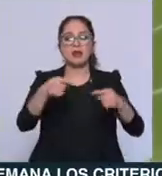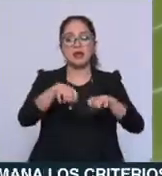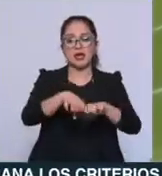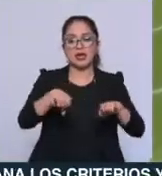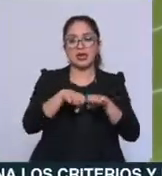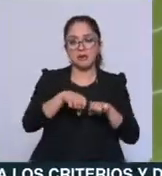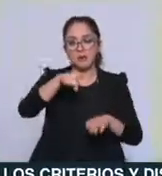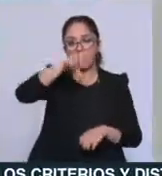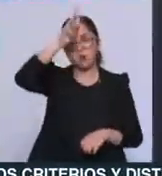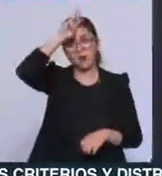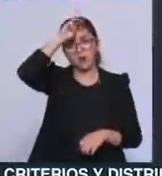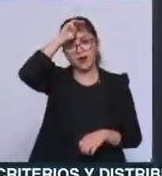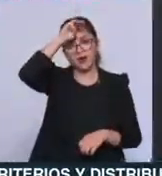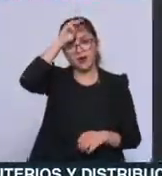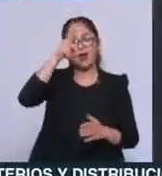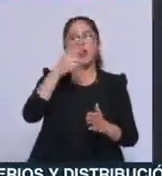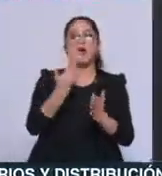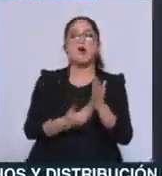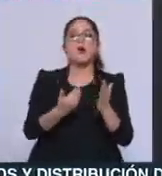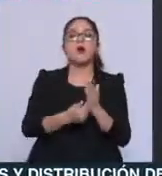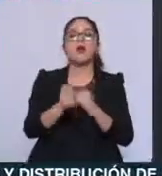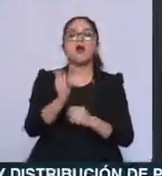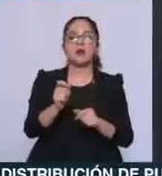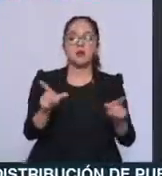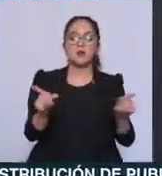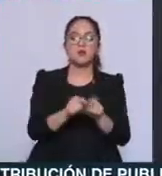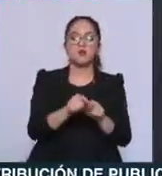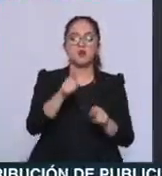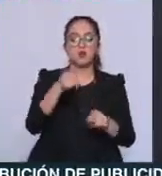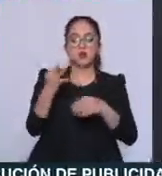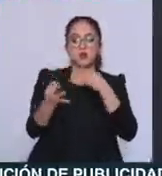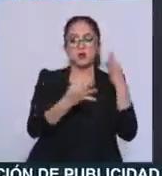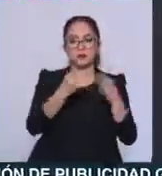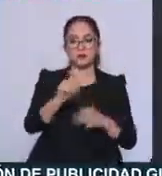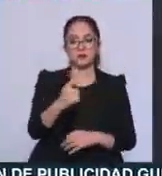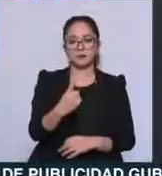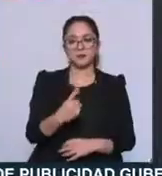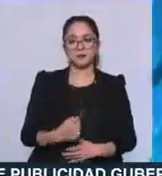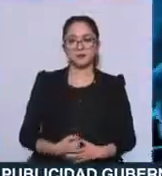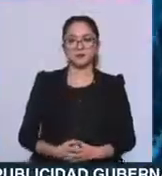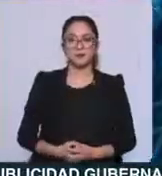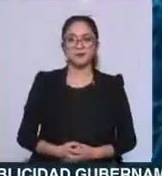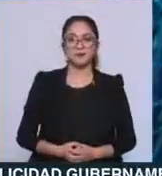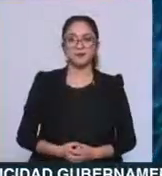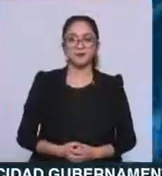Bueno, es momento de ir ahora sí a las breves del 21.